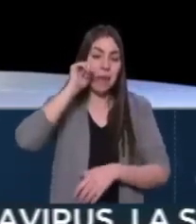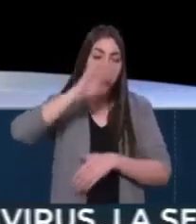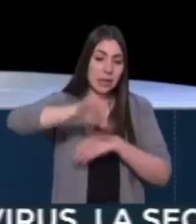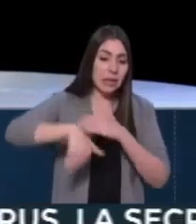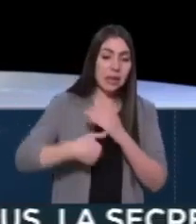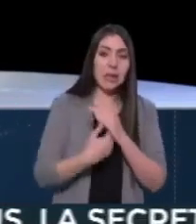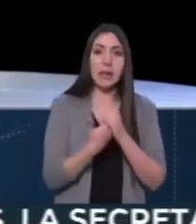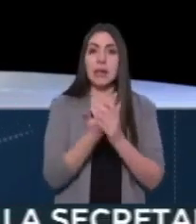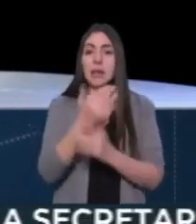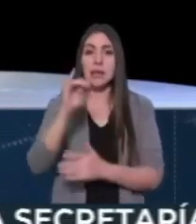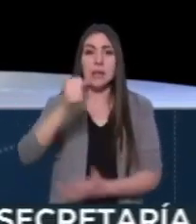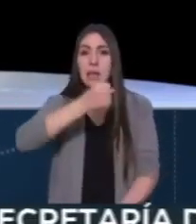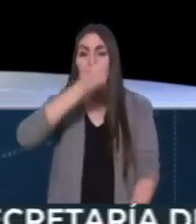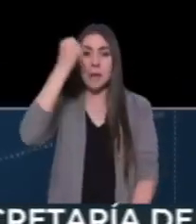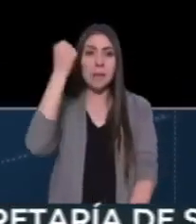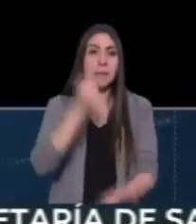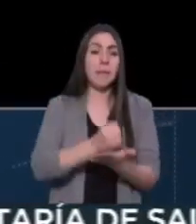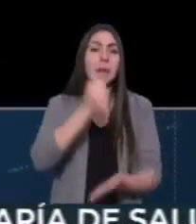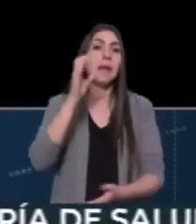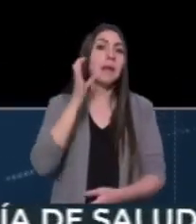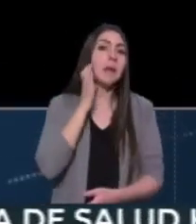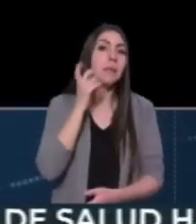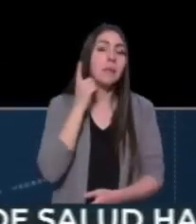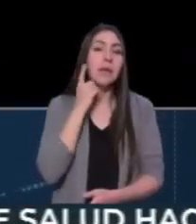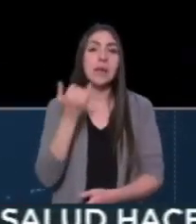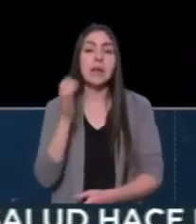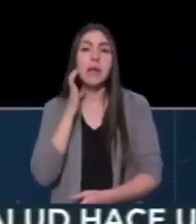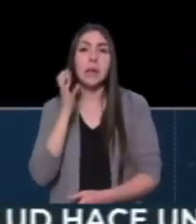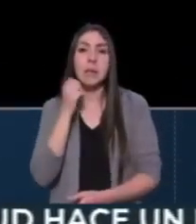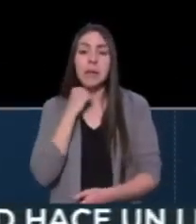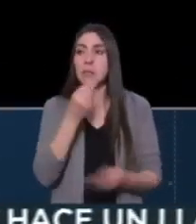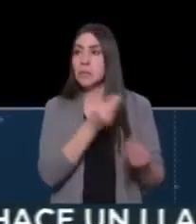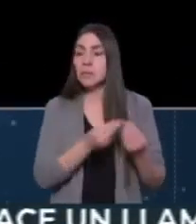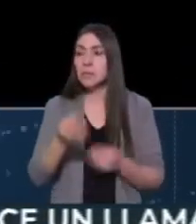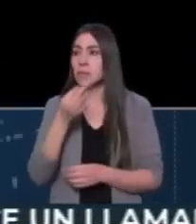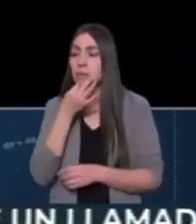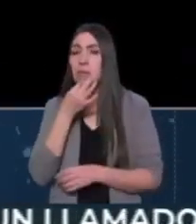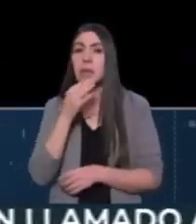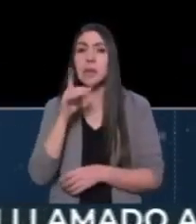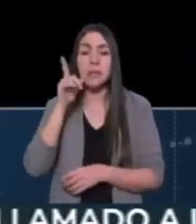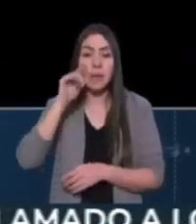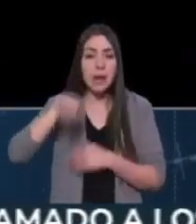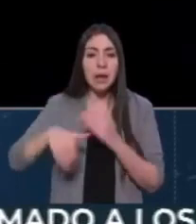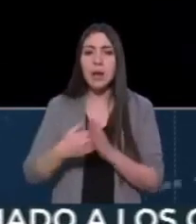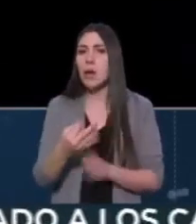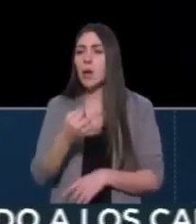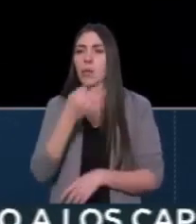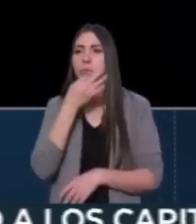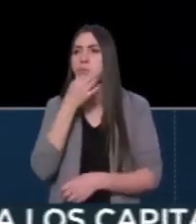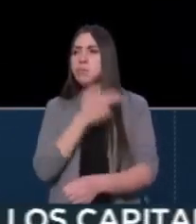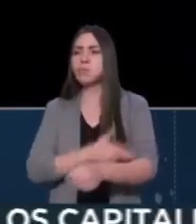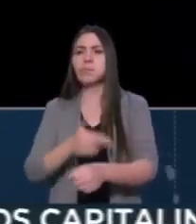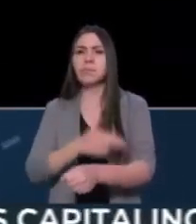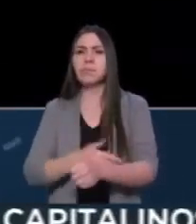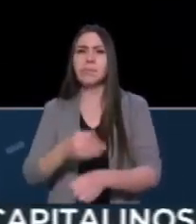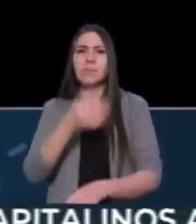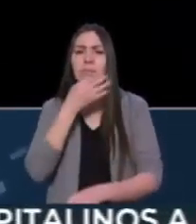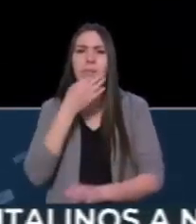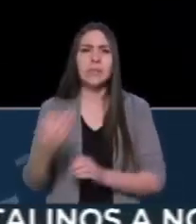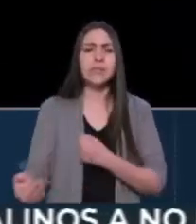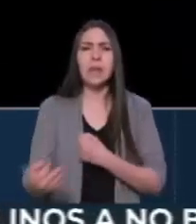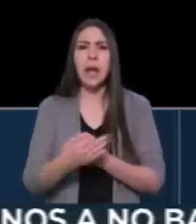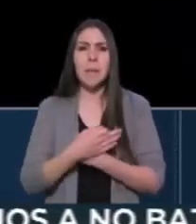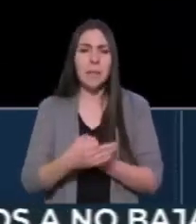de Diputados, en la Cámara de Senadores, y pasa todo el proceso legislativo, inmediatamente hay un amparo, o sea, una ley